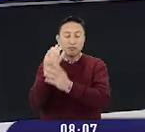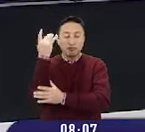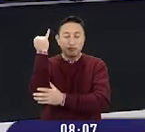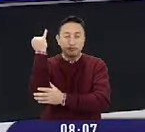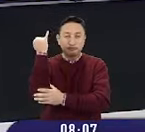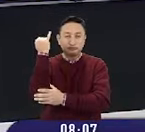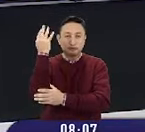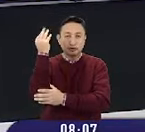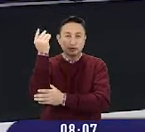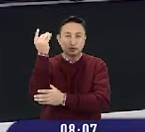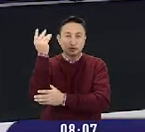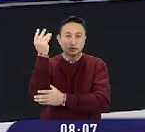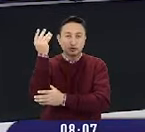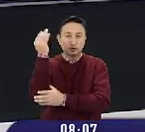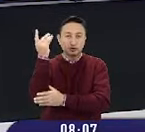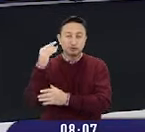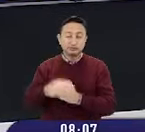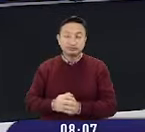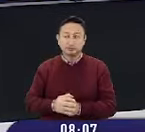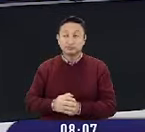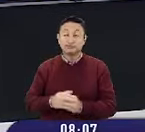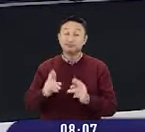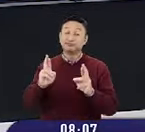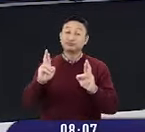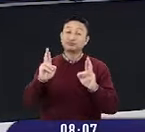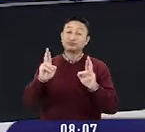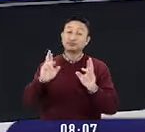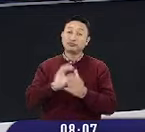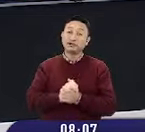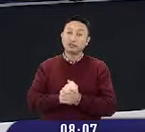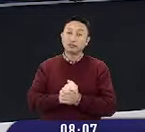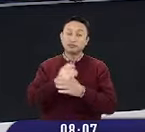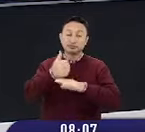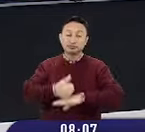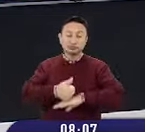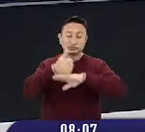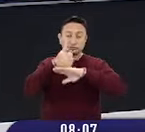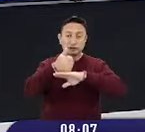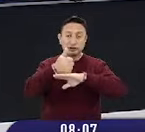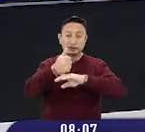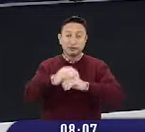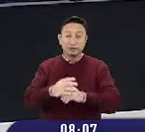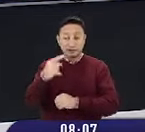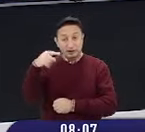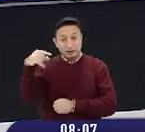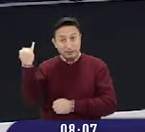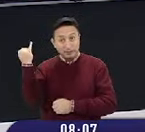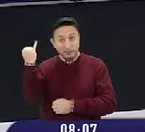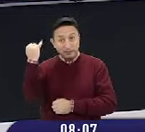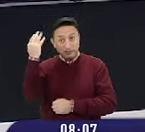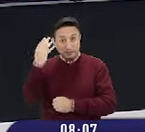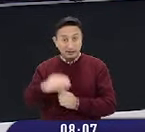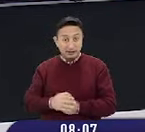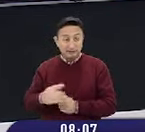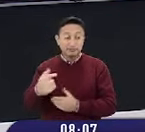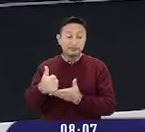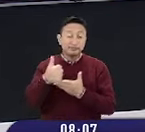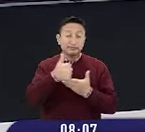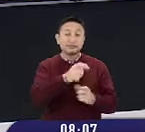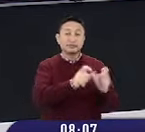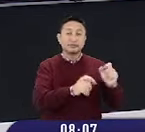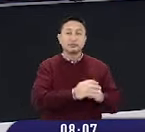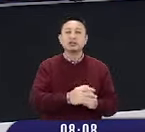al poder de la vela, ¿no? Ojalá, pues, alguna autoridad con vela verde les ayude a estos vecinos que